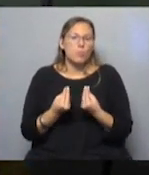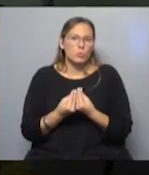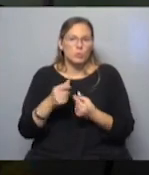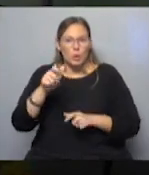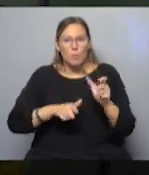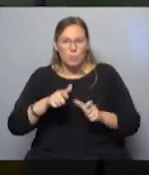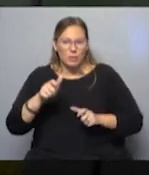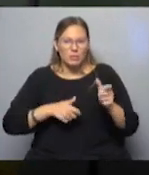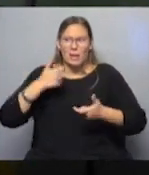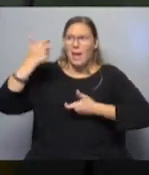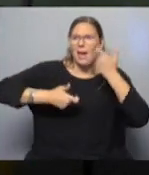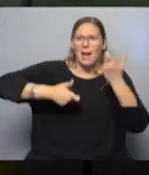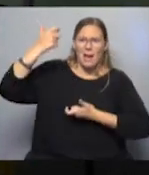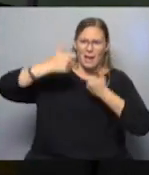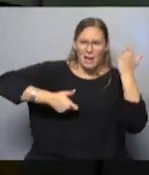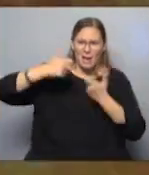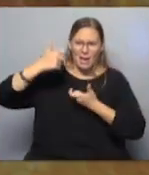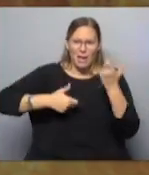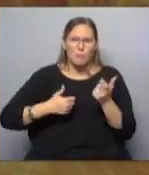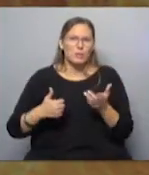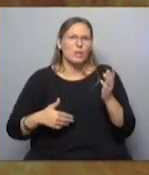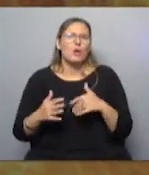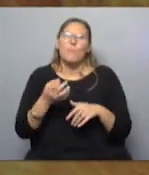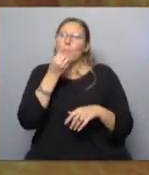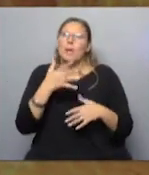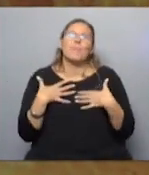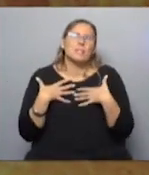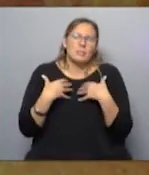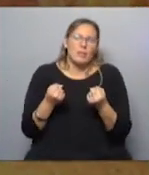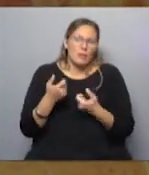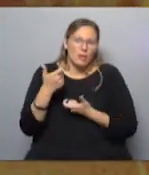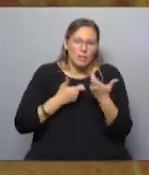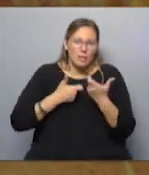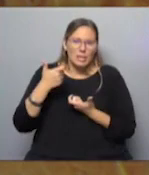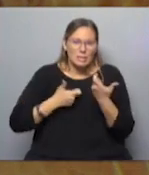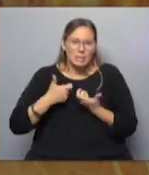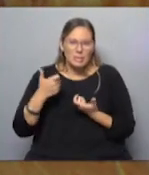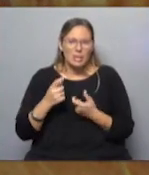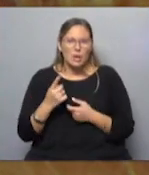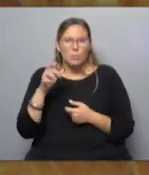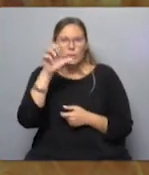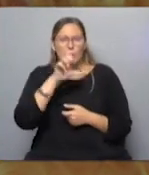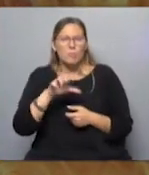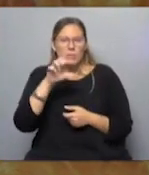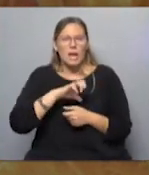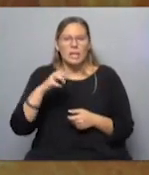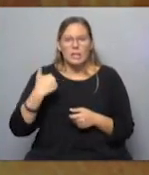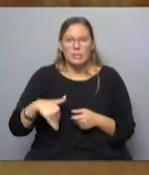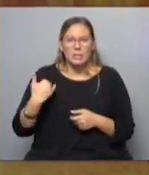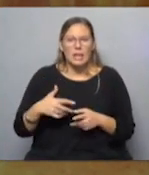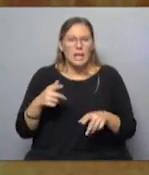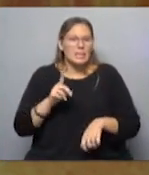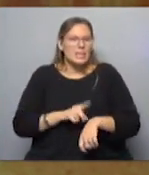que la gente se riera tanto porque no hay nada más sanador que reírse y debutamos segundo un empresario argentino en el